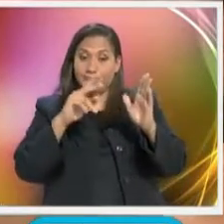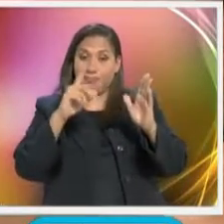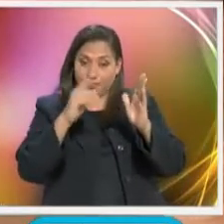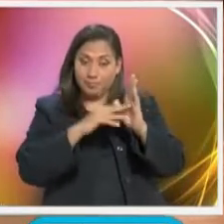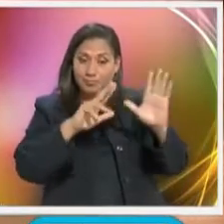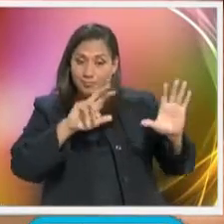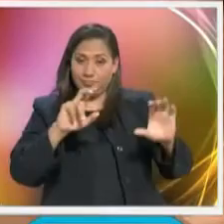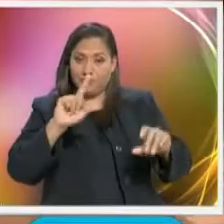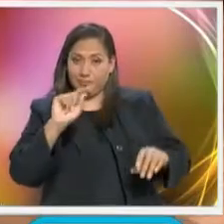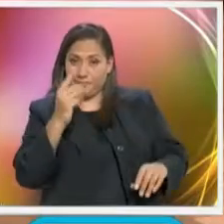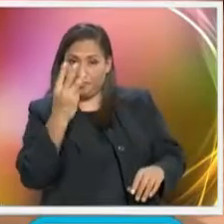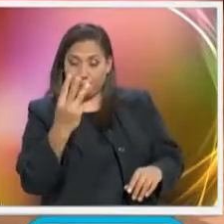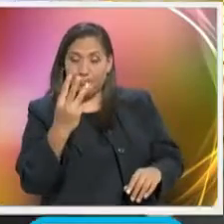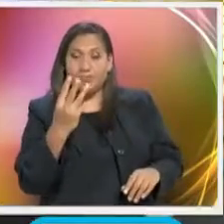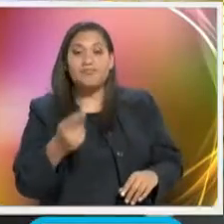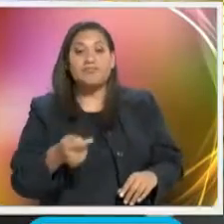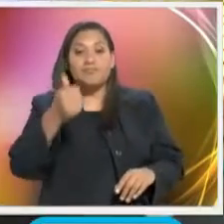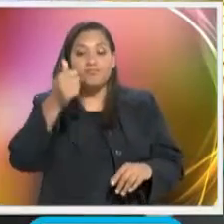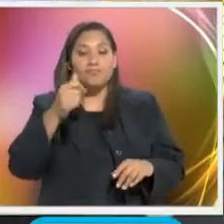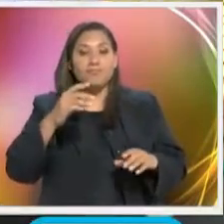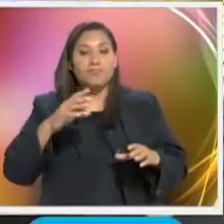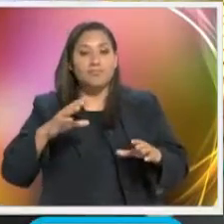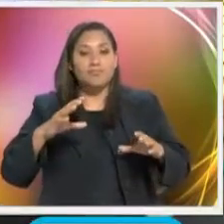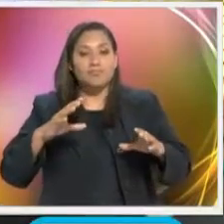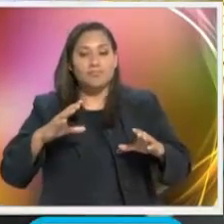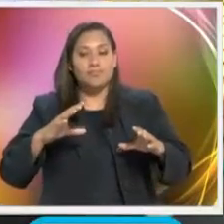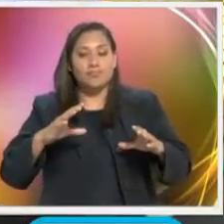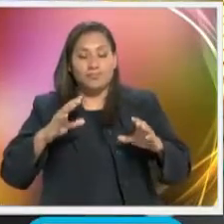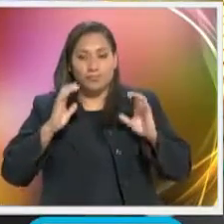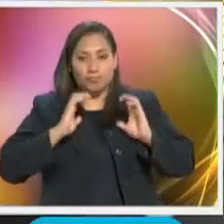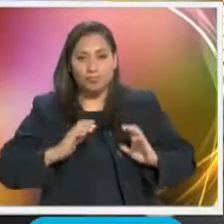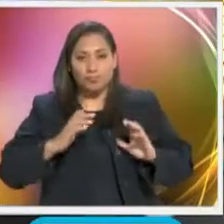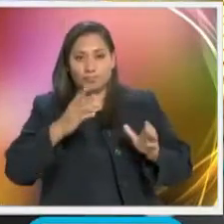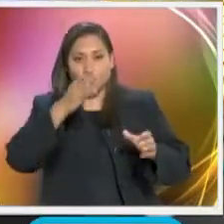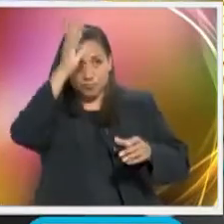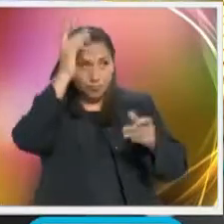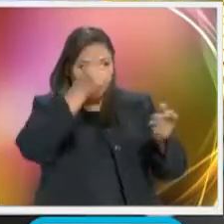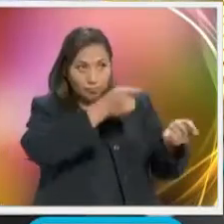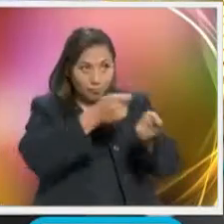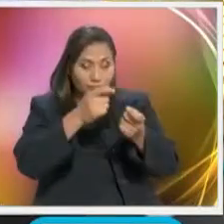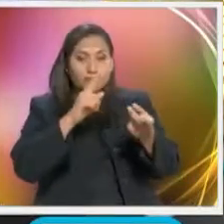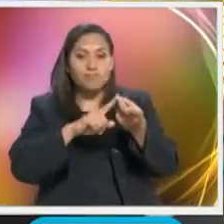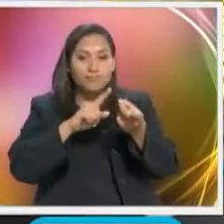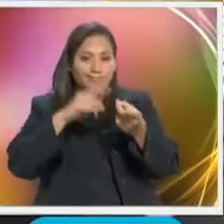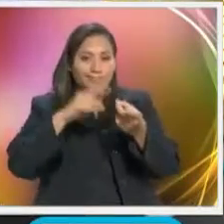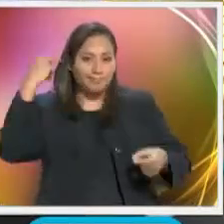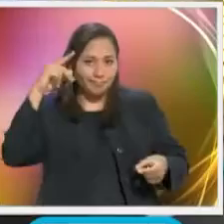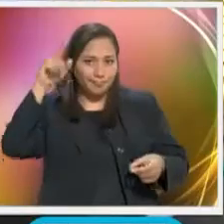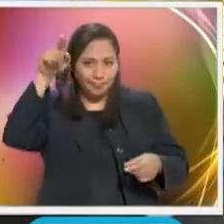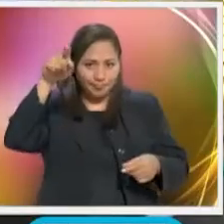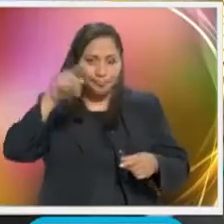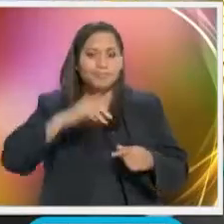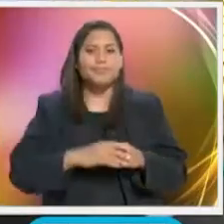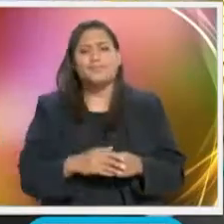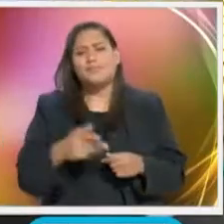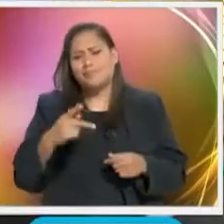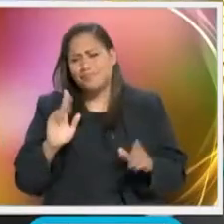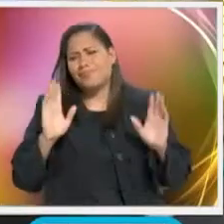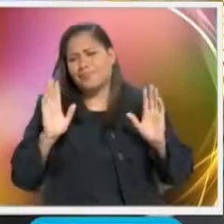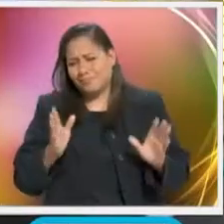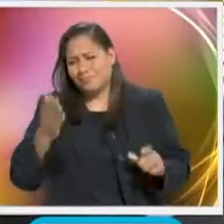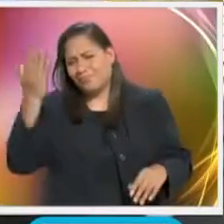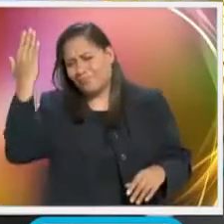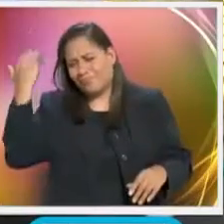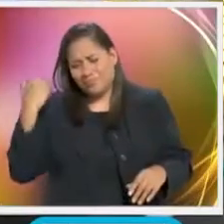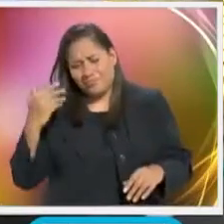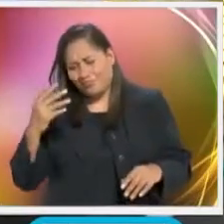1873 que se funda el primer cuerpo de bomberos en el puerto de Veracruz. Ahí lo estamos viendo en el súper. Pero ya había habido